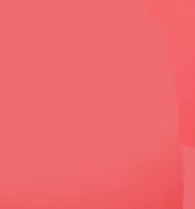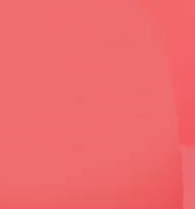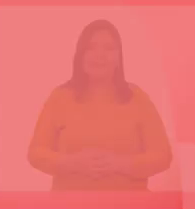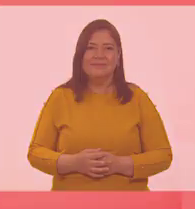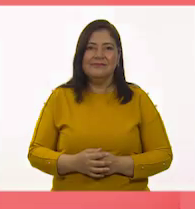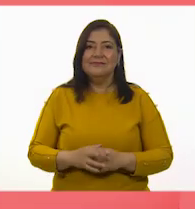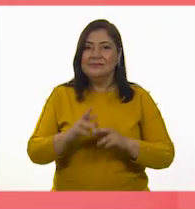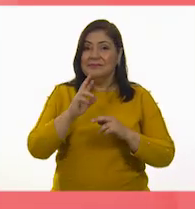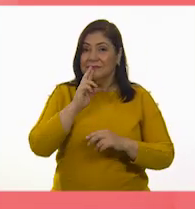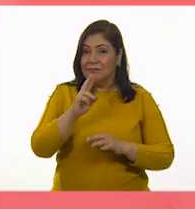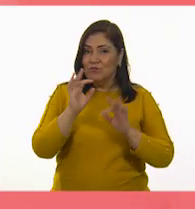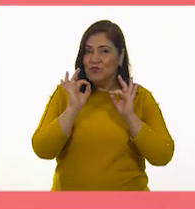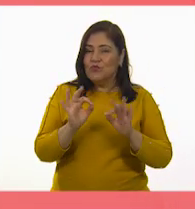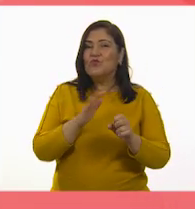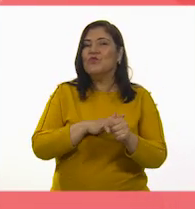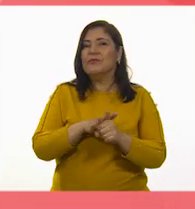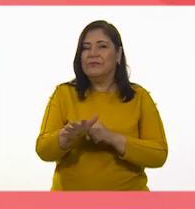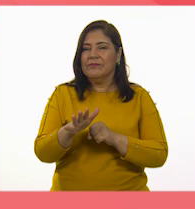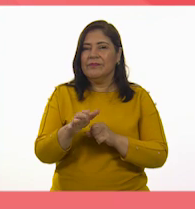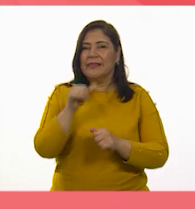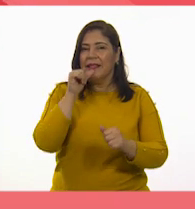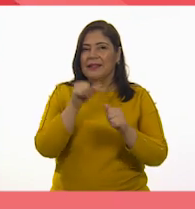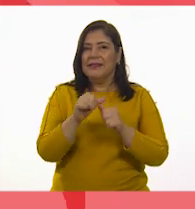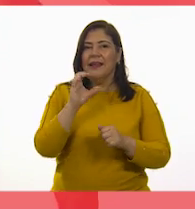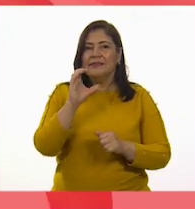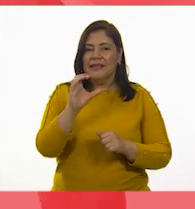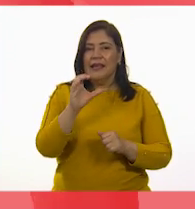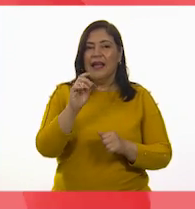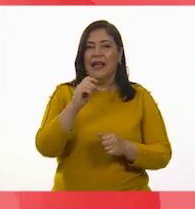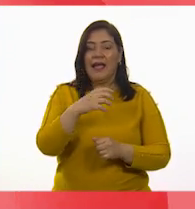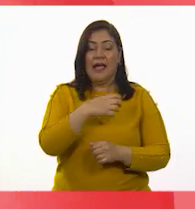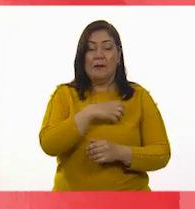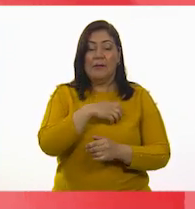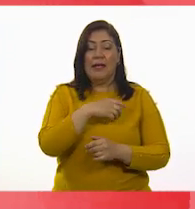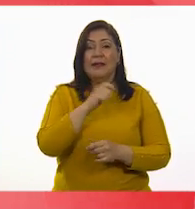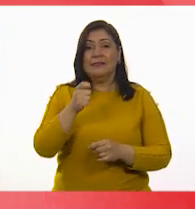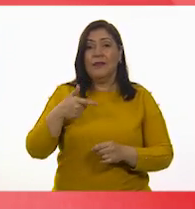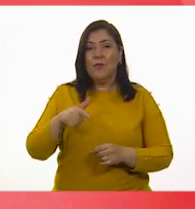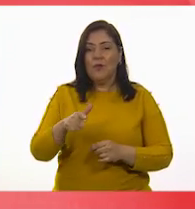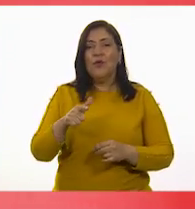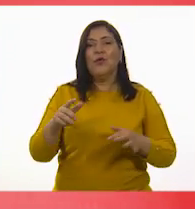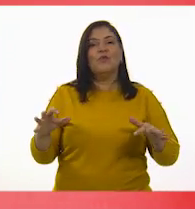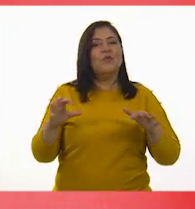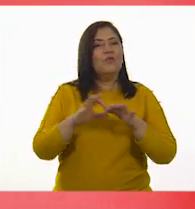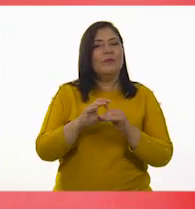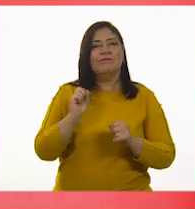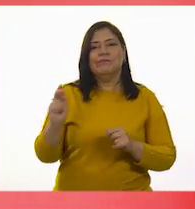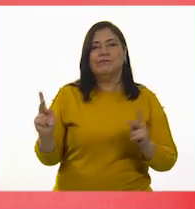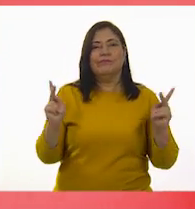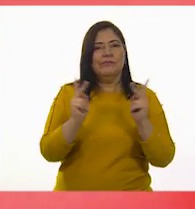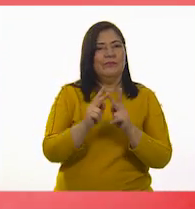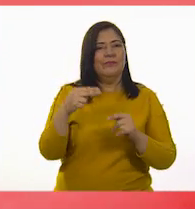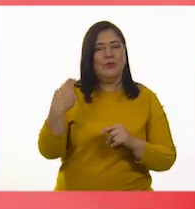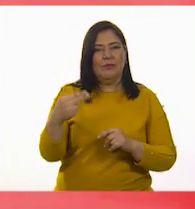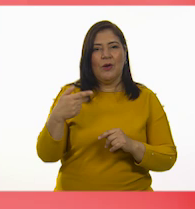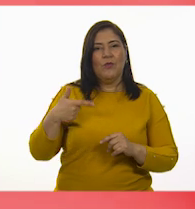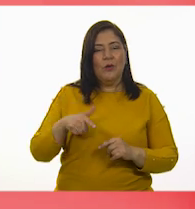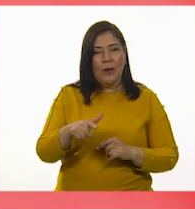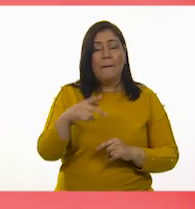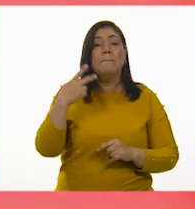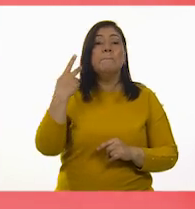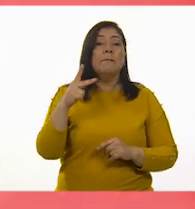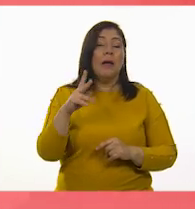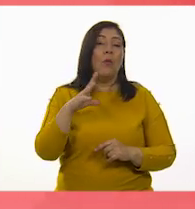La respuesta correcta es C. La capital de Guanajuato es su homónima ciudad, Guanajuato. No obstante,